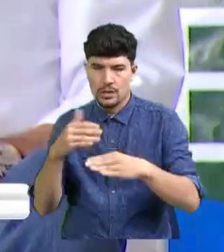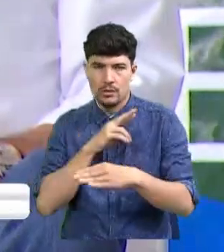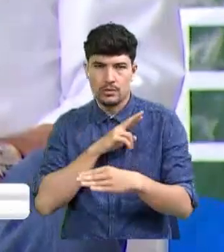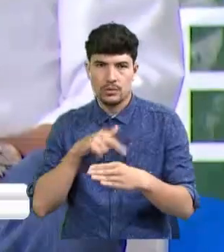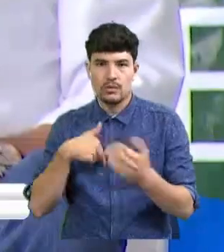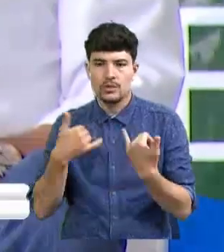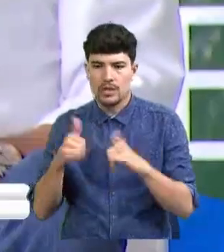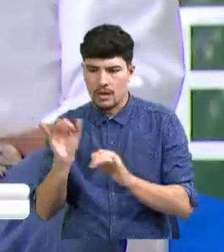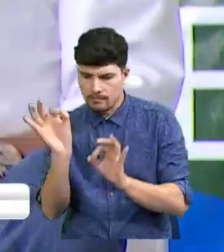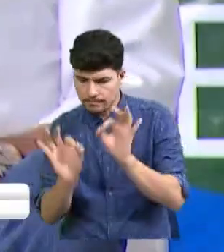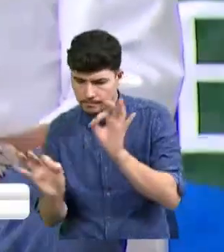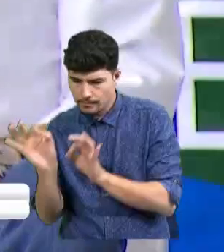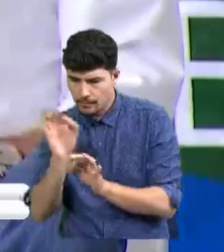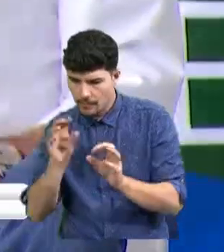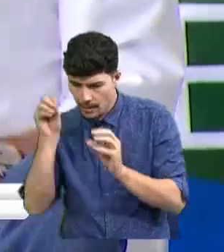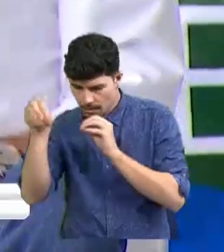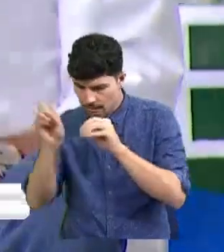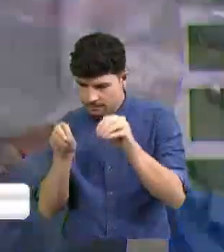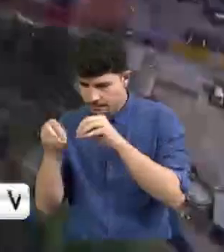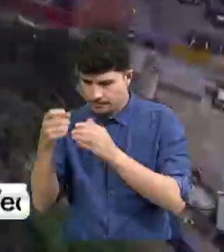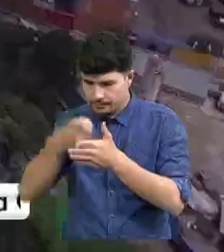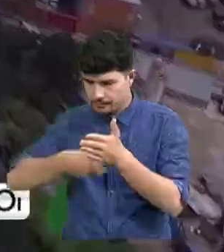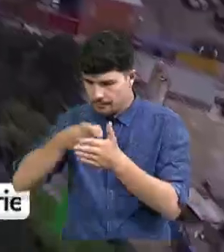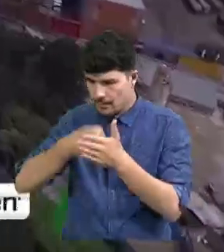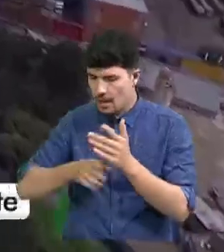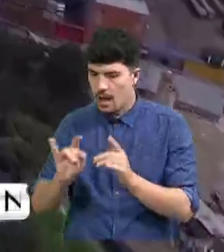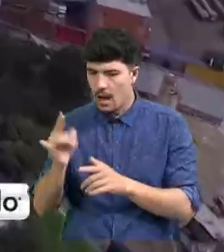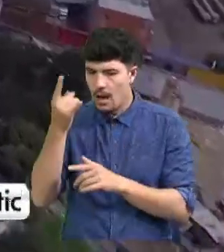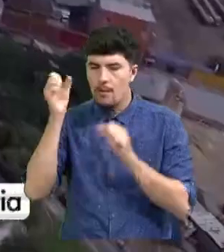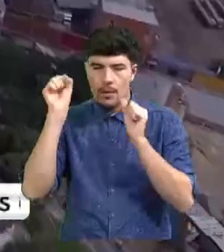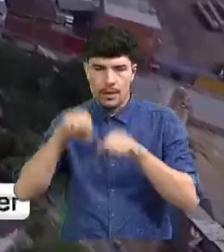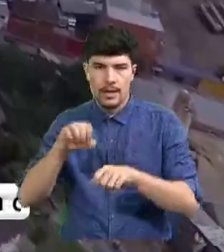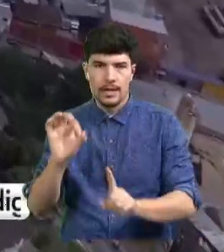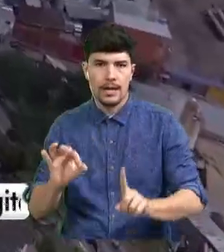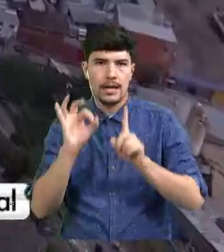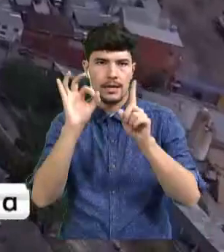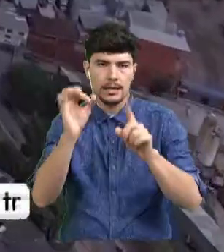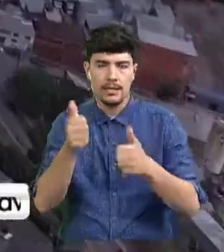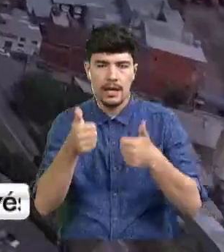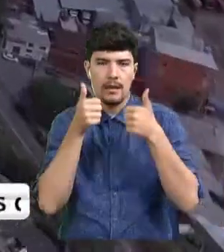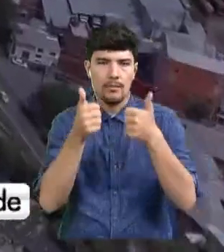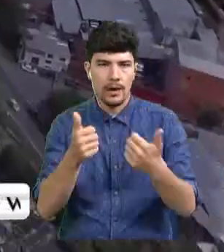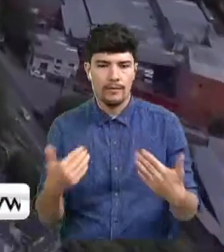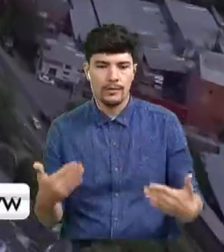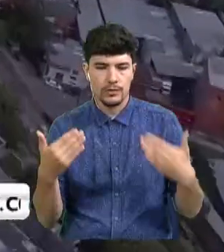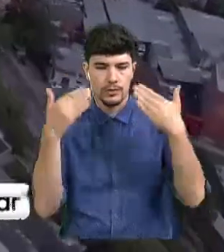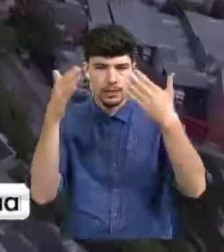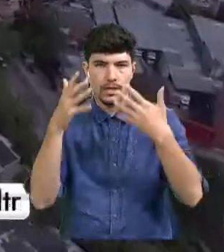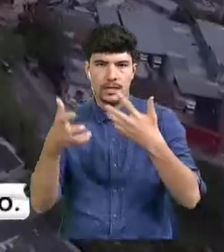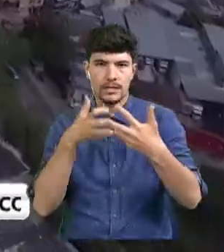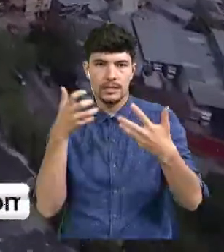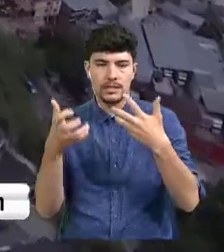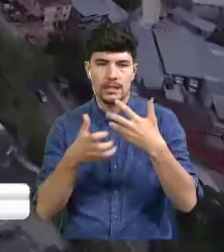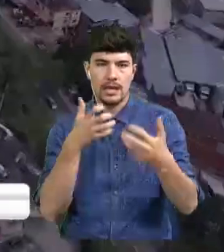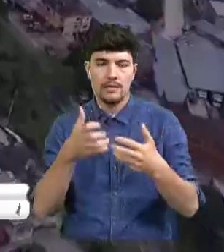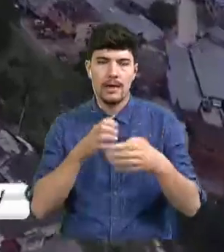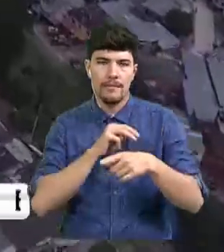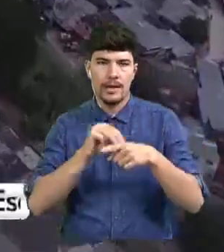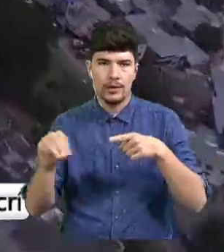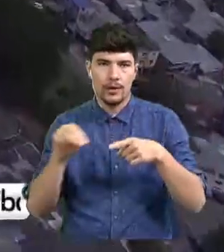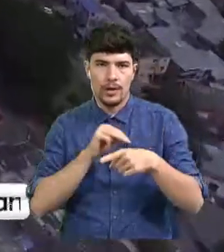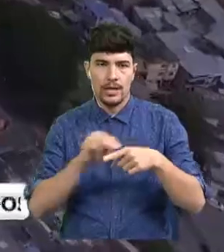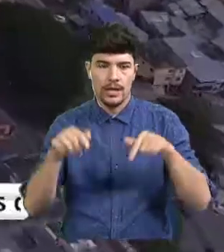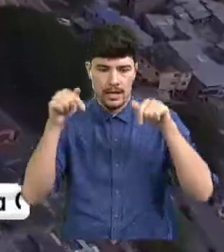estamos finiquitando algunos ajustes para poder garantizar el buen funcionamiento del sistema integrado de transporte